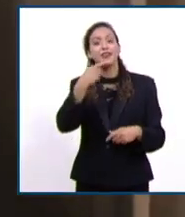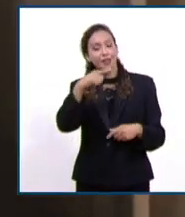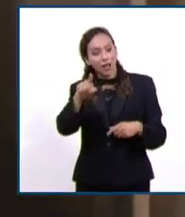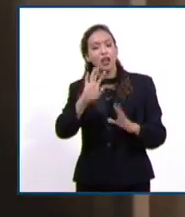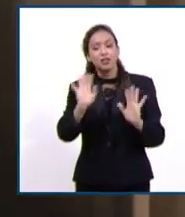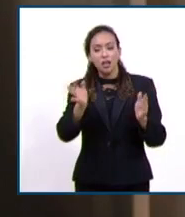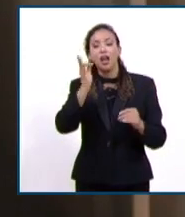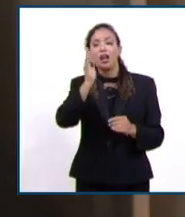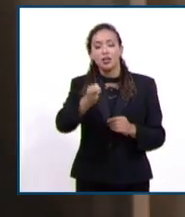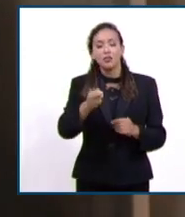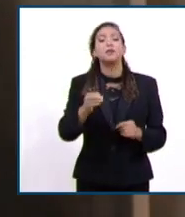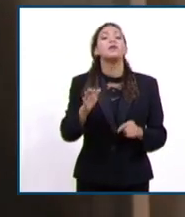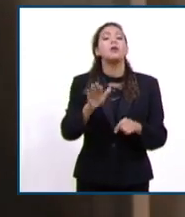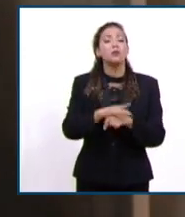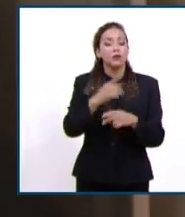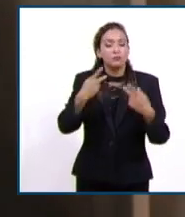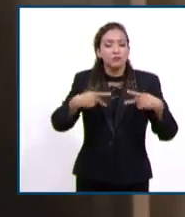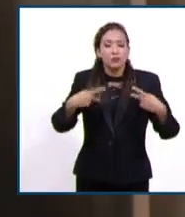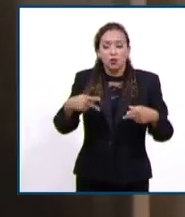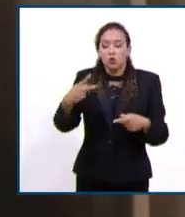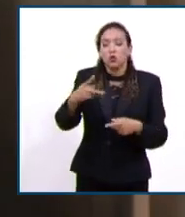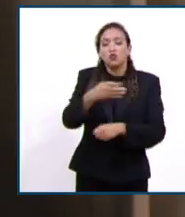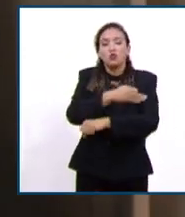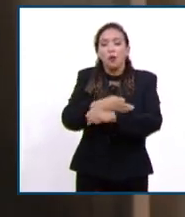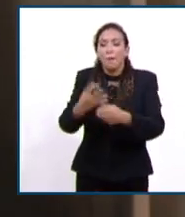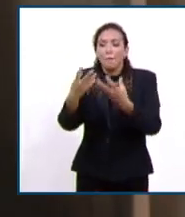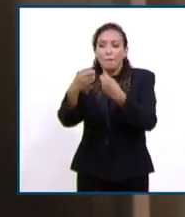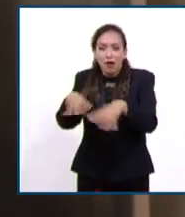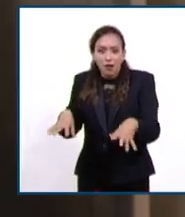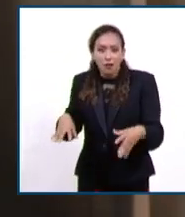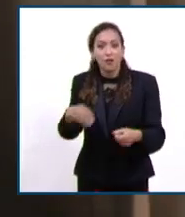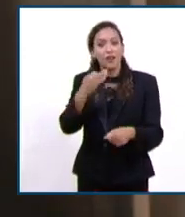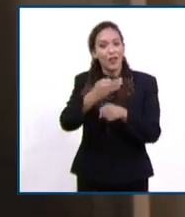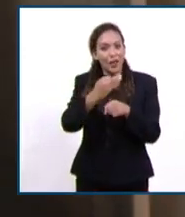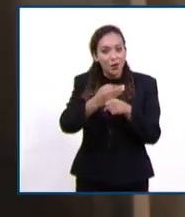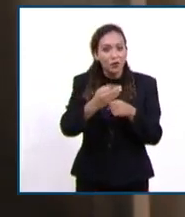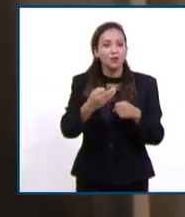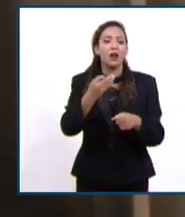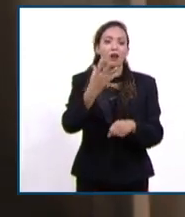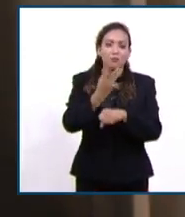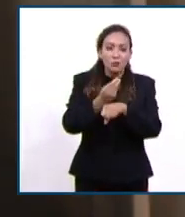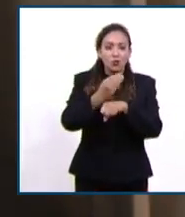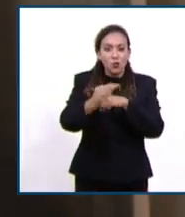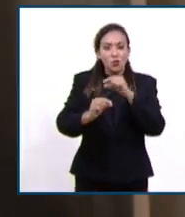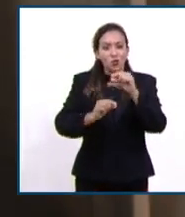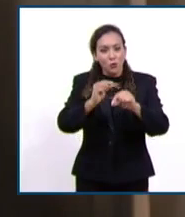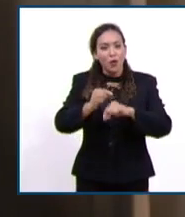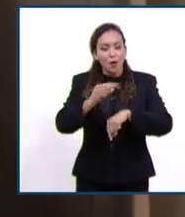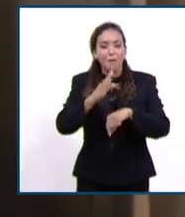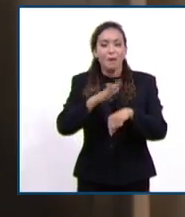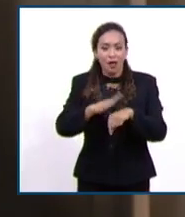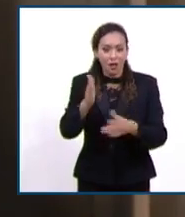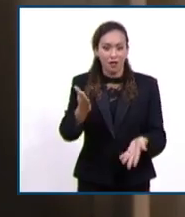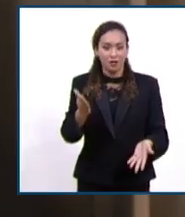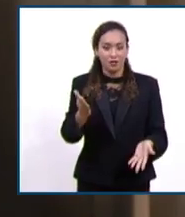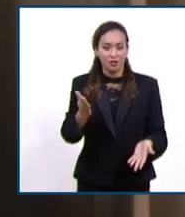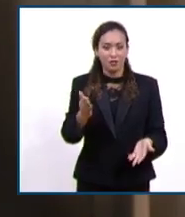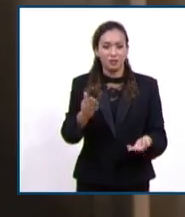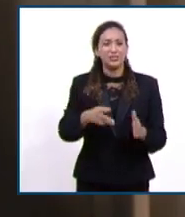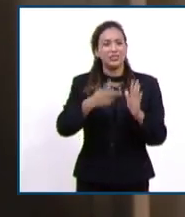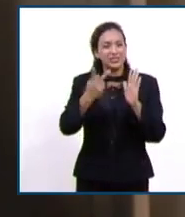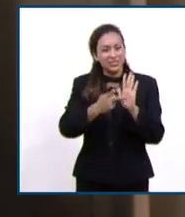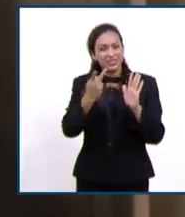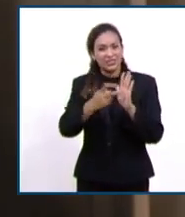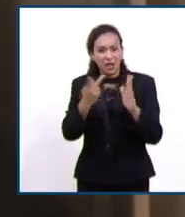declaraciones especiales de ausencia por desaparición y que se está resolviendo esa problemática y que trae aparejado el decreto de